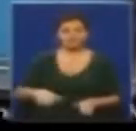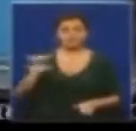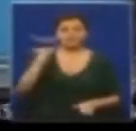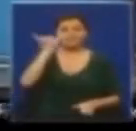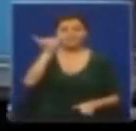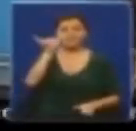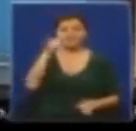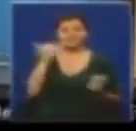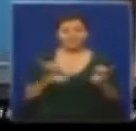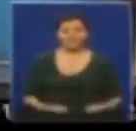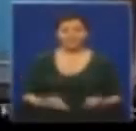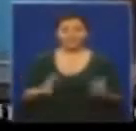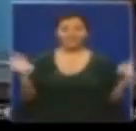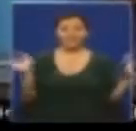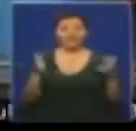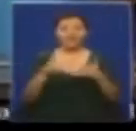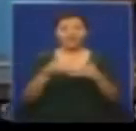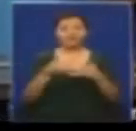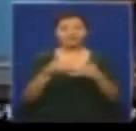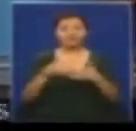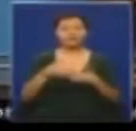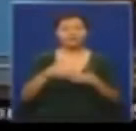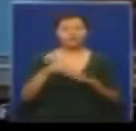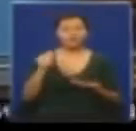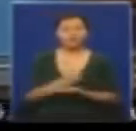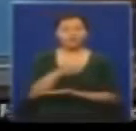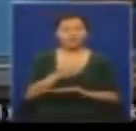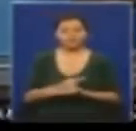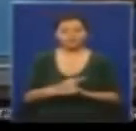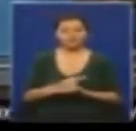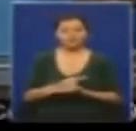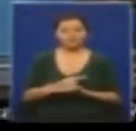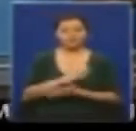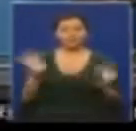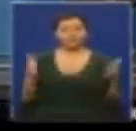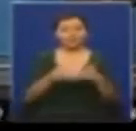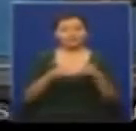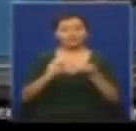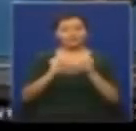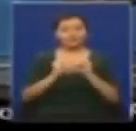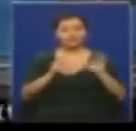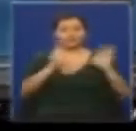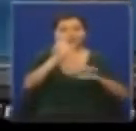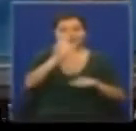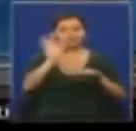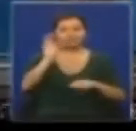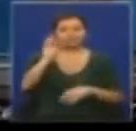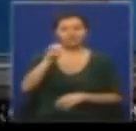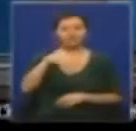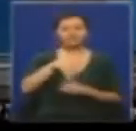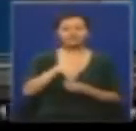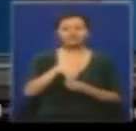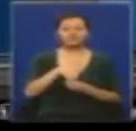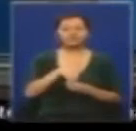Carbo, Cantón Pedro Carbo, provincia de del Guayas, con el Enlace Ciudadano número